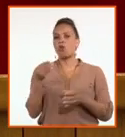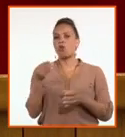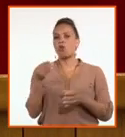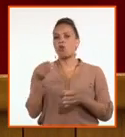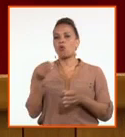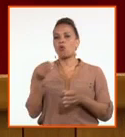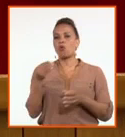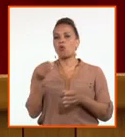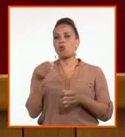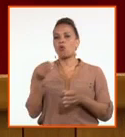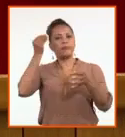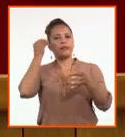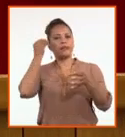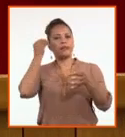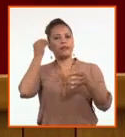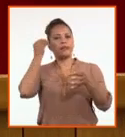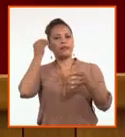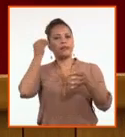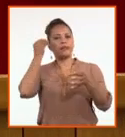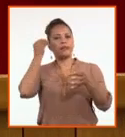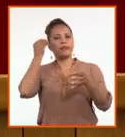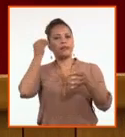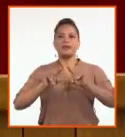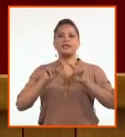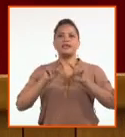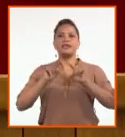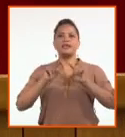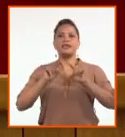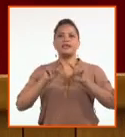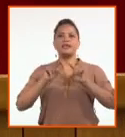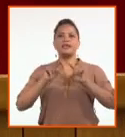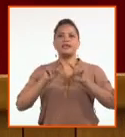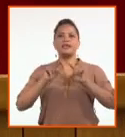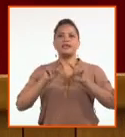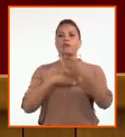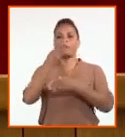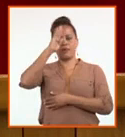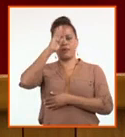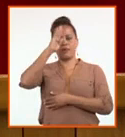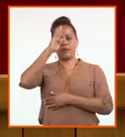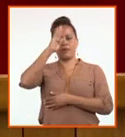conciencia de los problemas de aquella universidad y tomaron conciencia de los problemas del país y